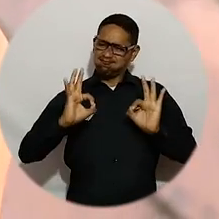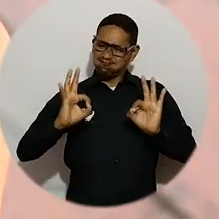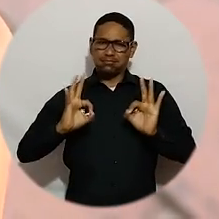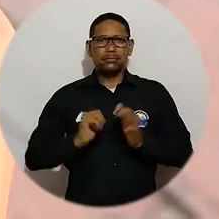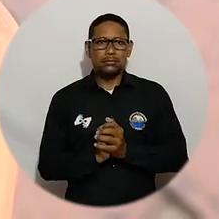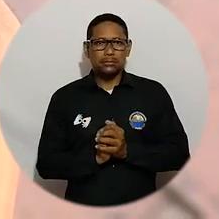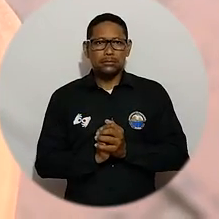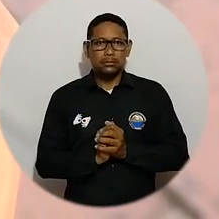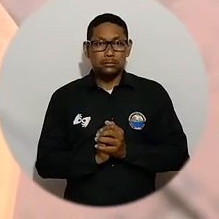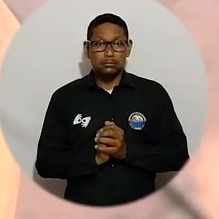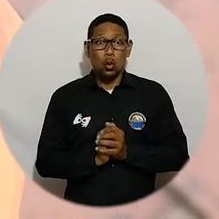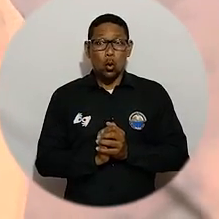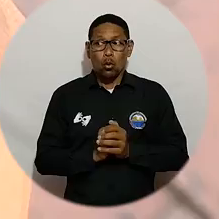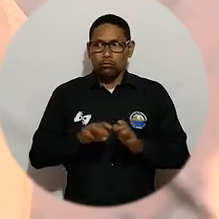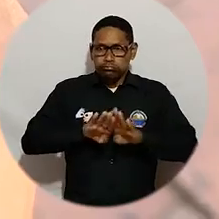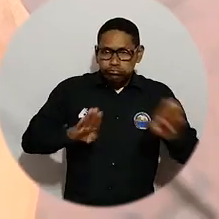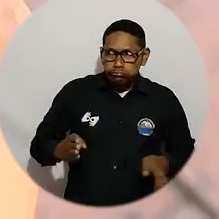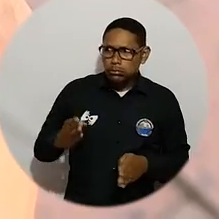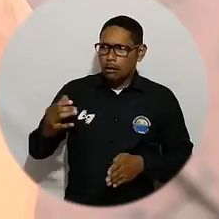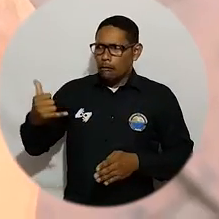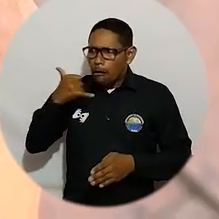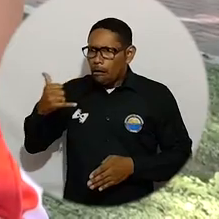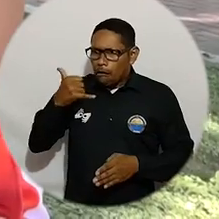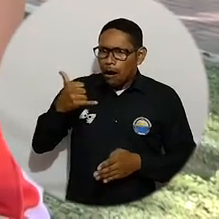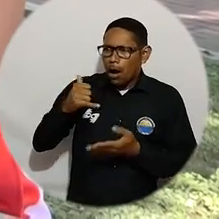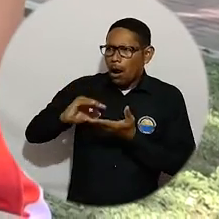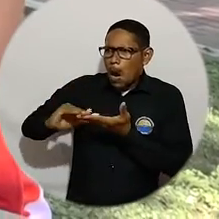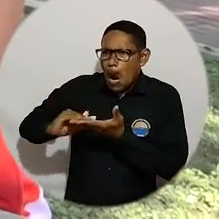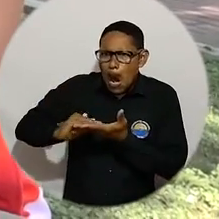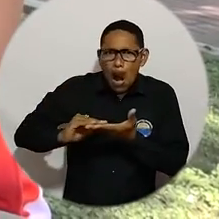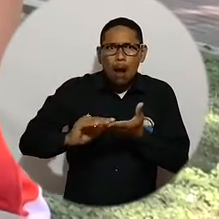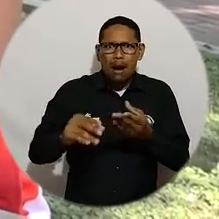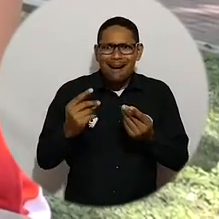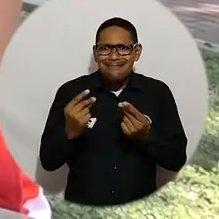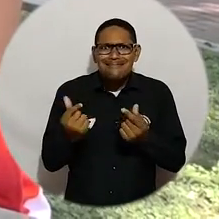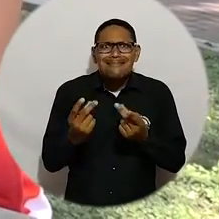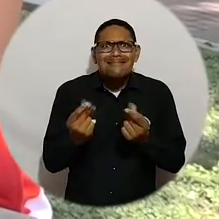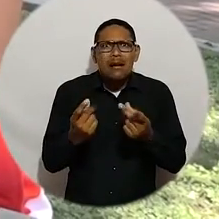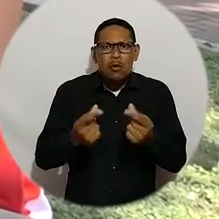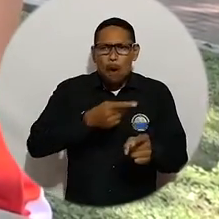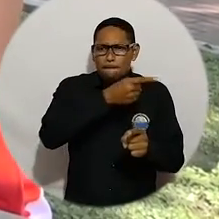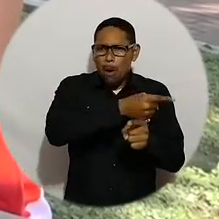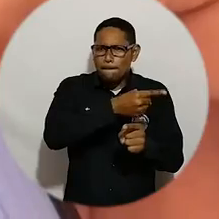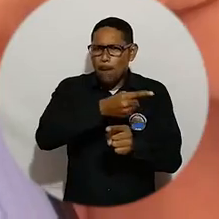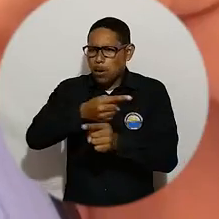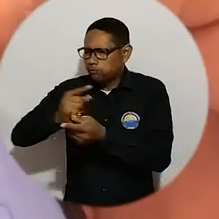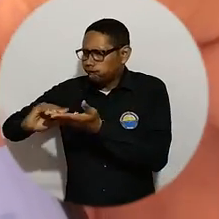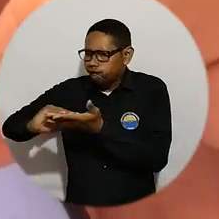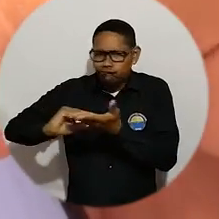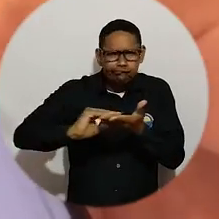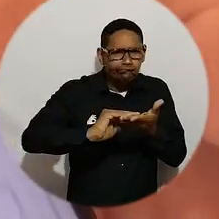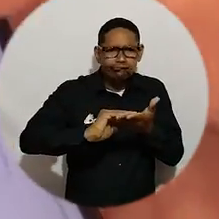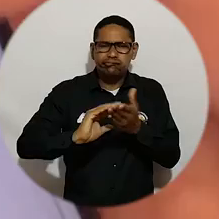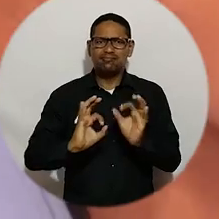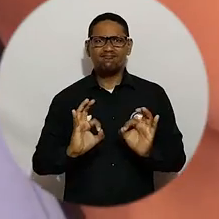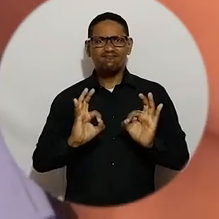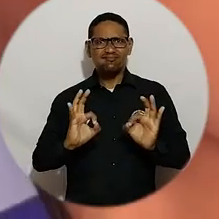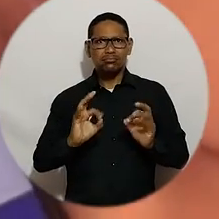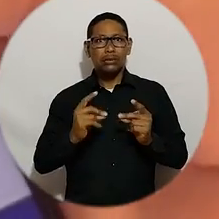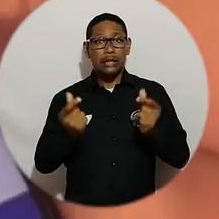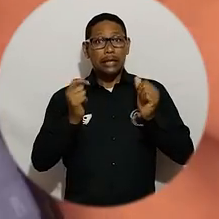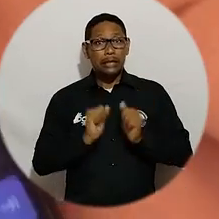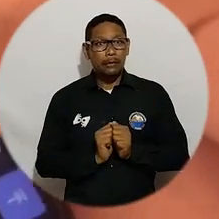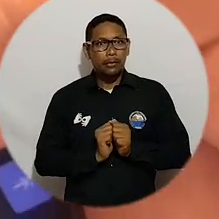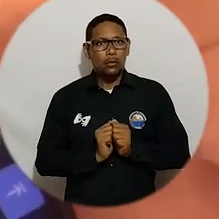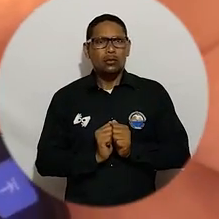Realmente la mesa de ayudas recibió muy pocas llamadas, las cuales se respondieron de manera asertiva, de manera